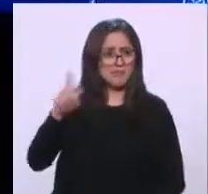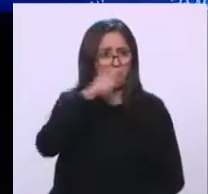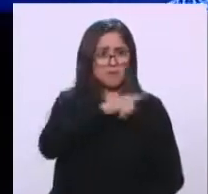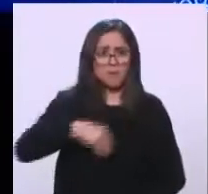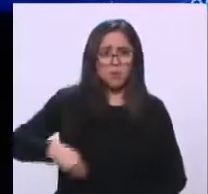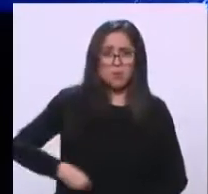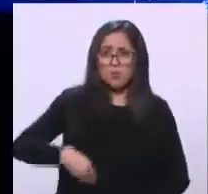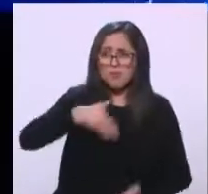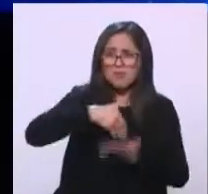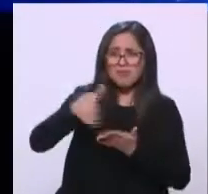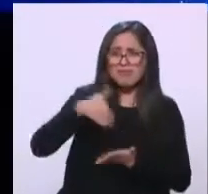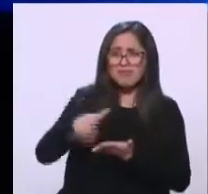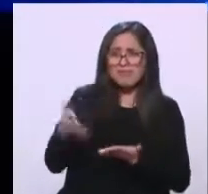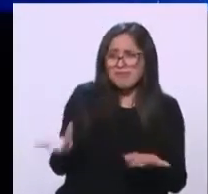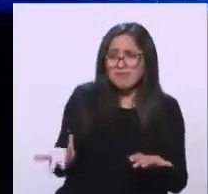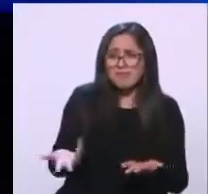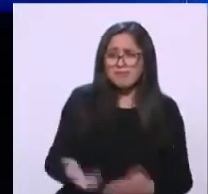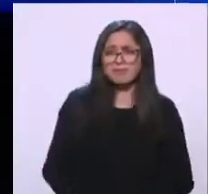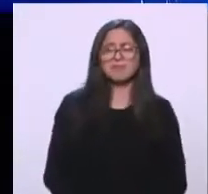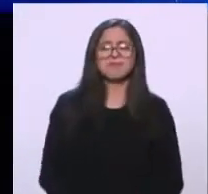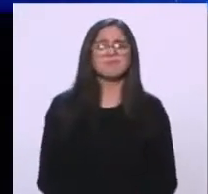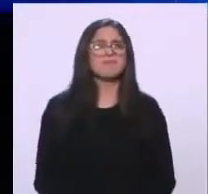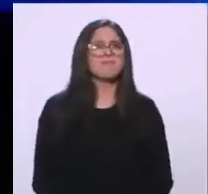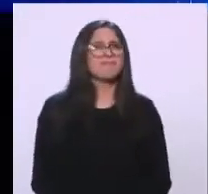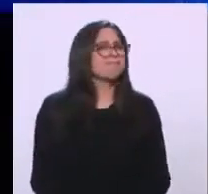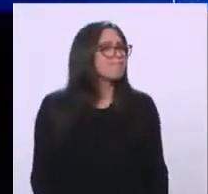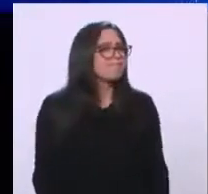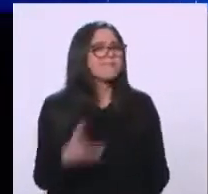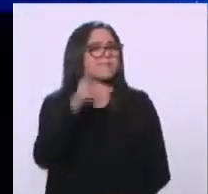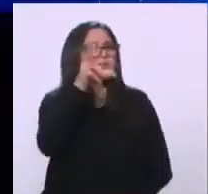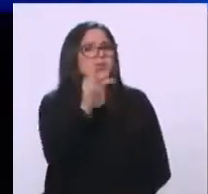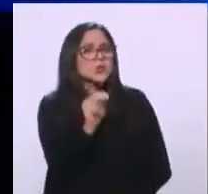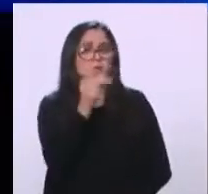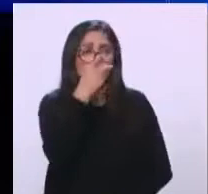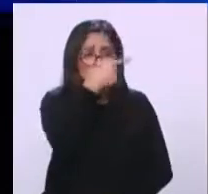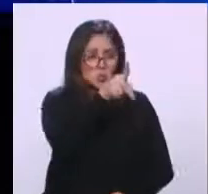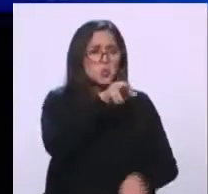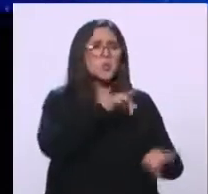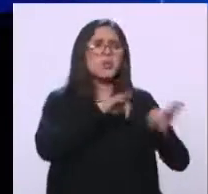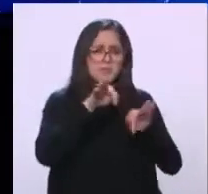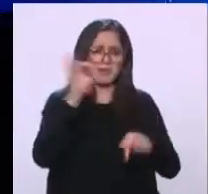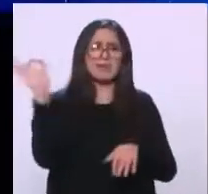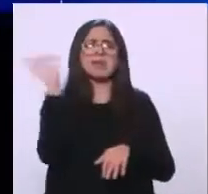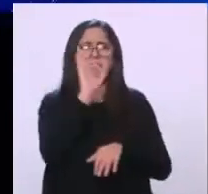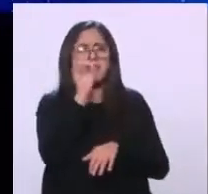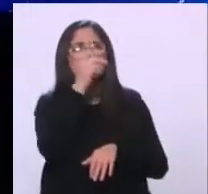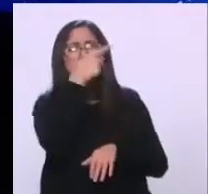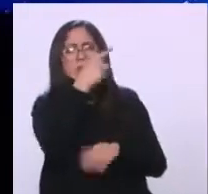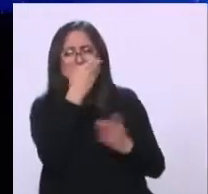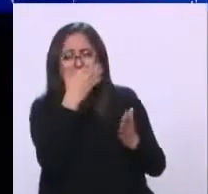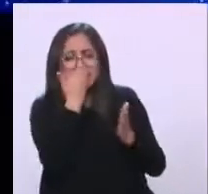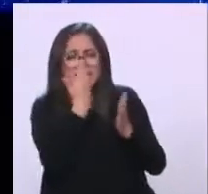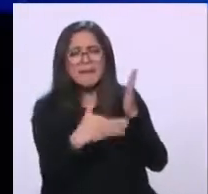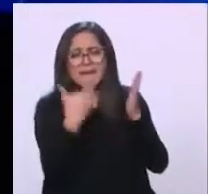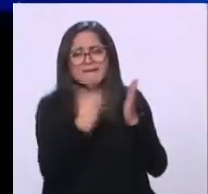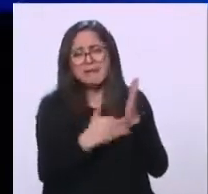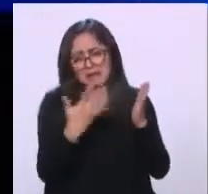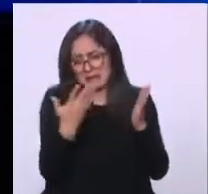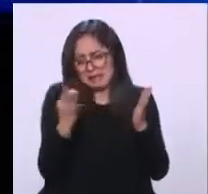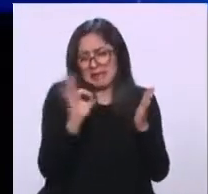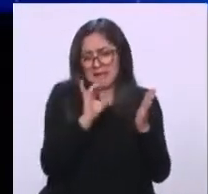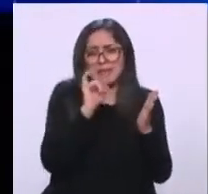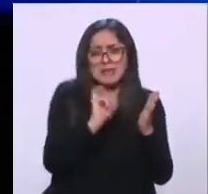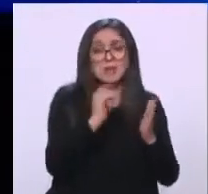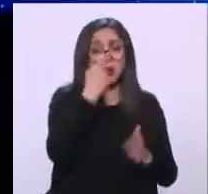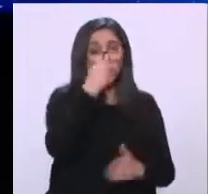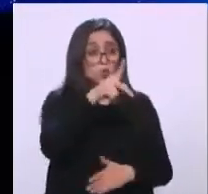porque insisto, se le pueden hacer críticas a su desempeño. O sea, seguramente las hay, y yo no digo que su desempeño haya